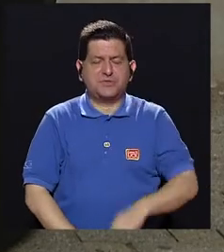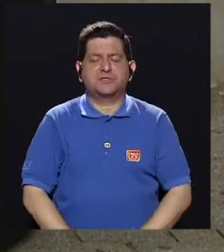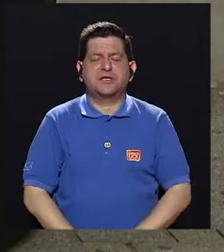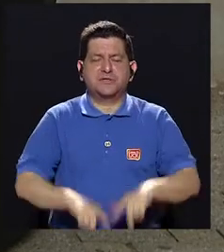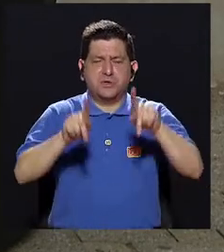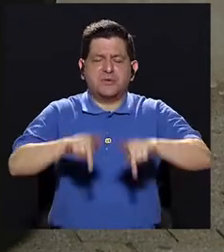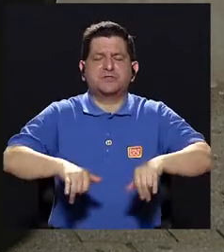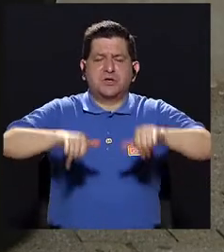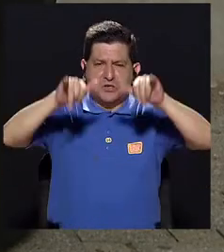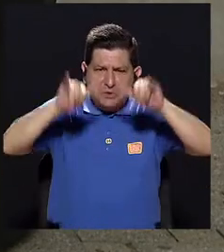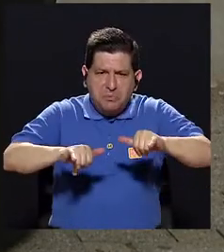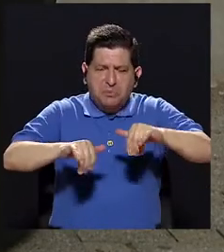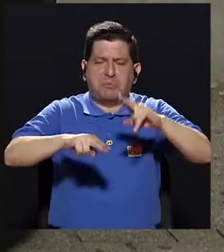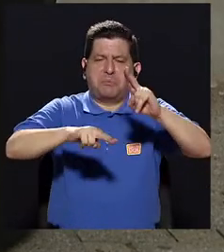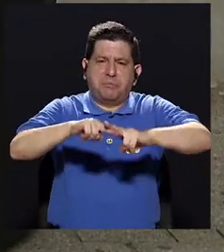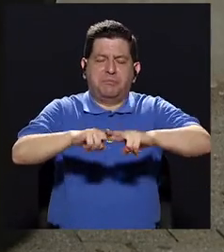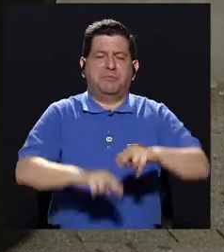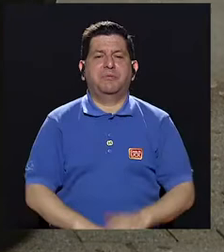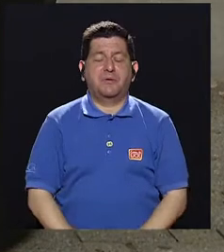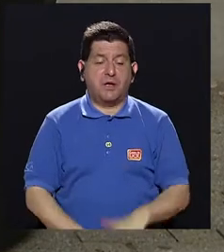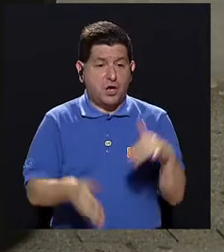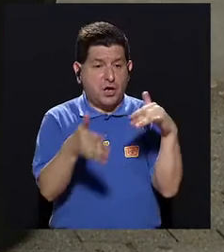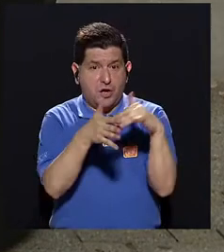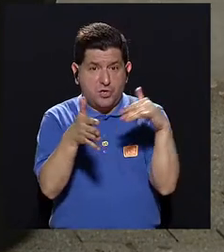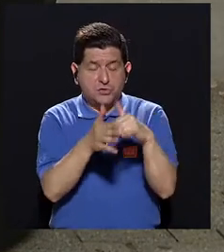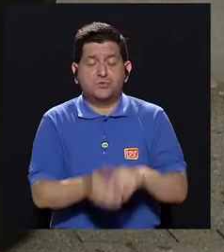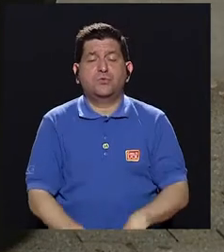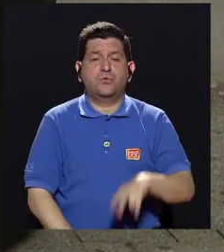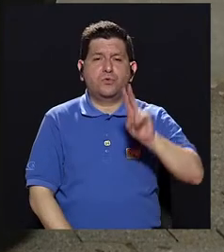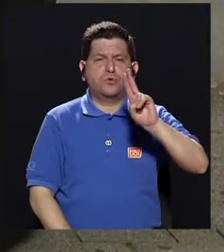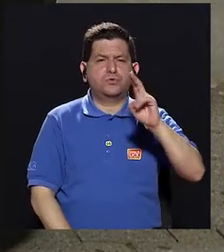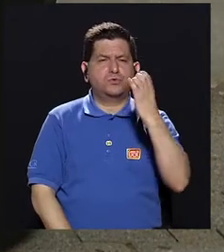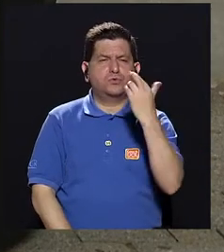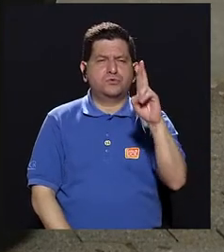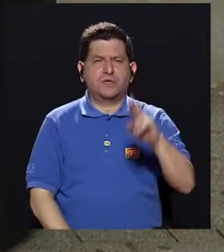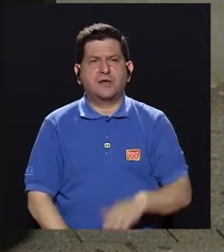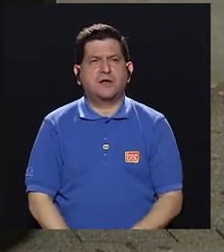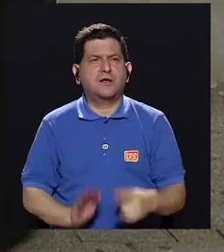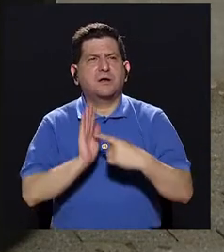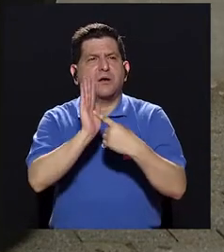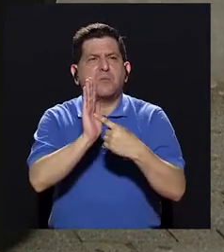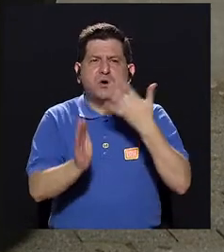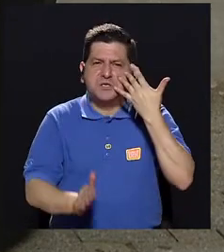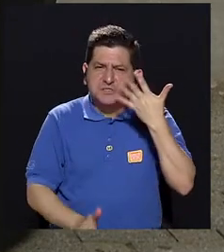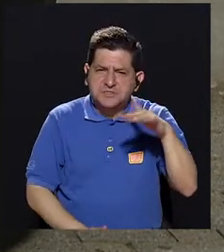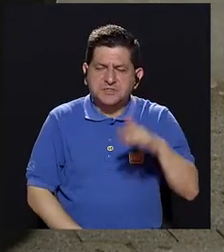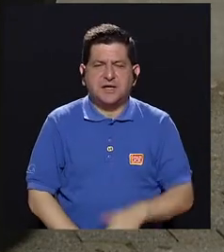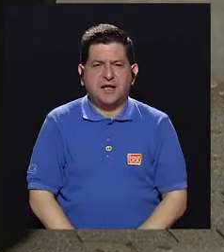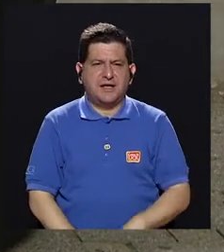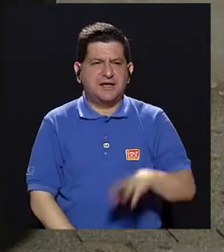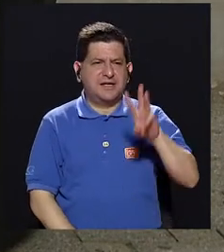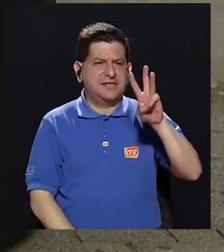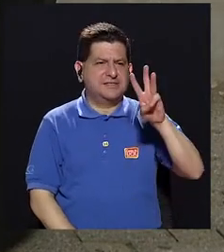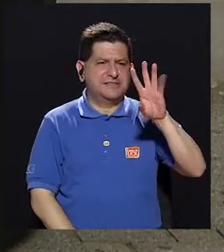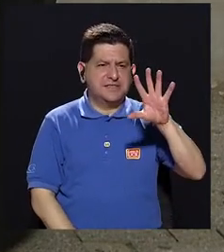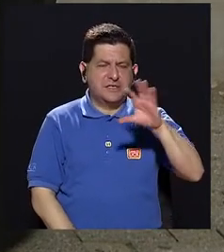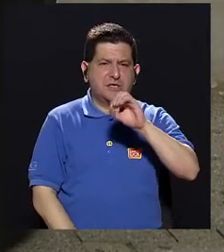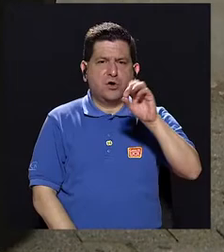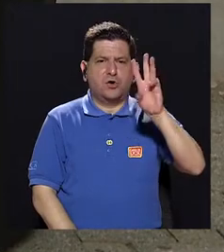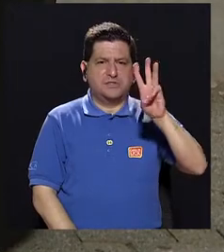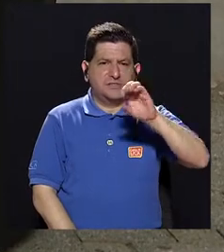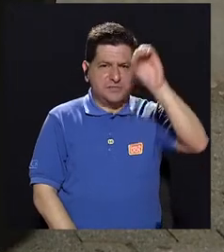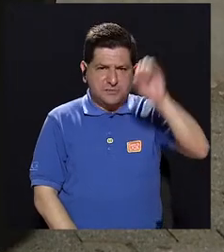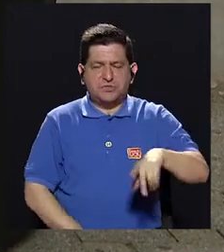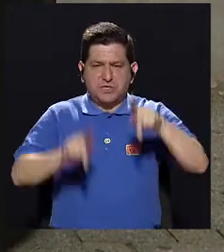70% de sedentarismo, y aquí nosotros hemos hecho estudios en la Universidad de Costa Rica y anda en parecido un 65-70% de